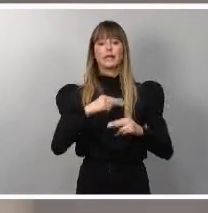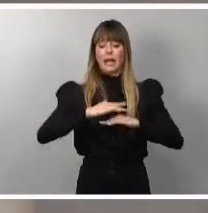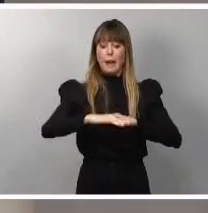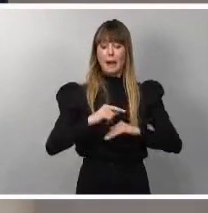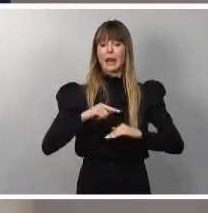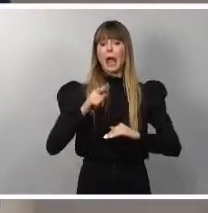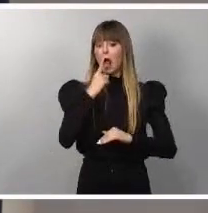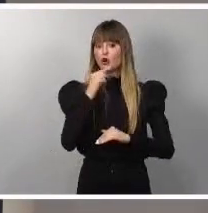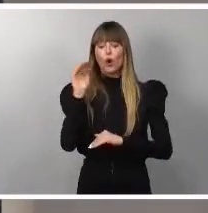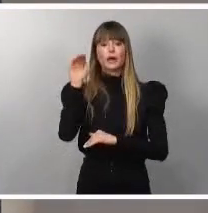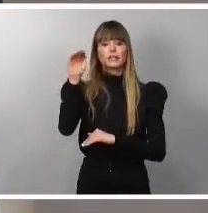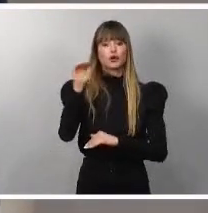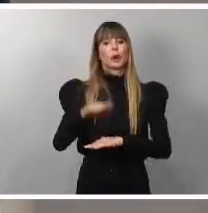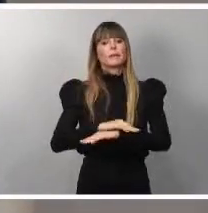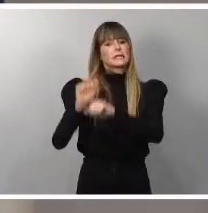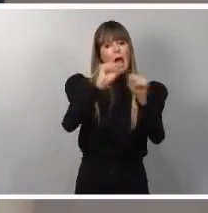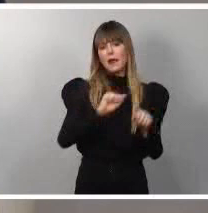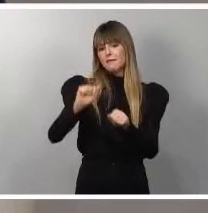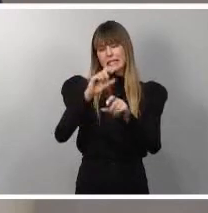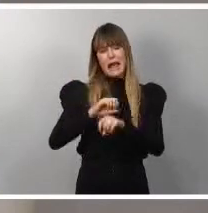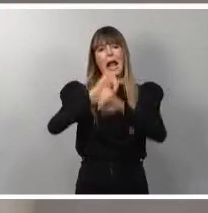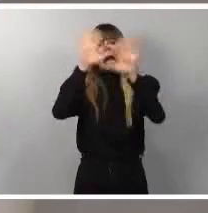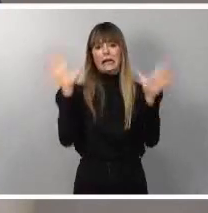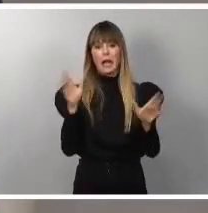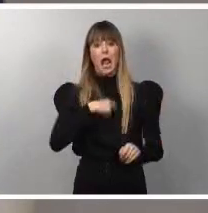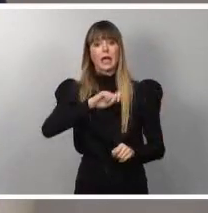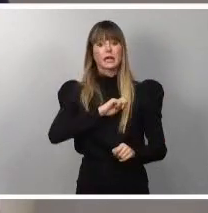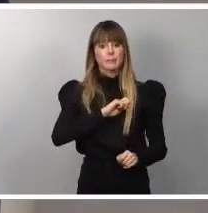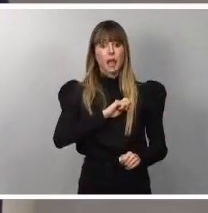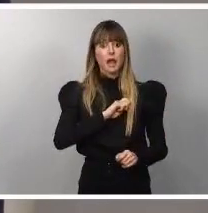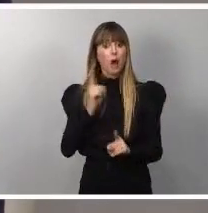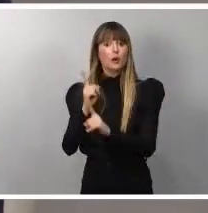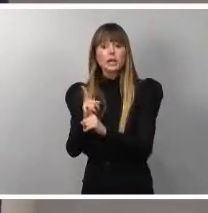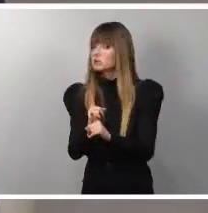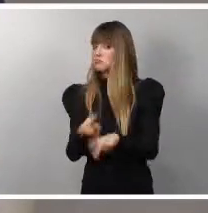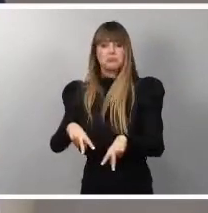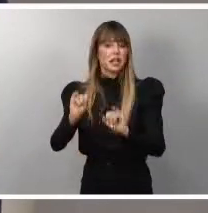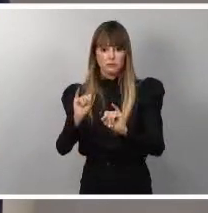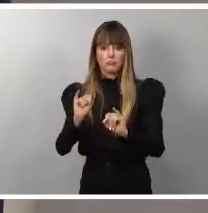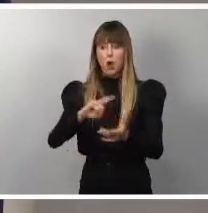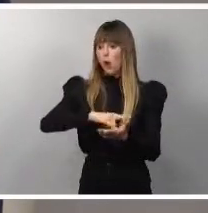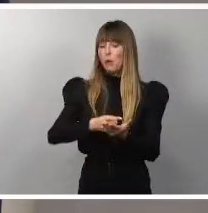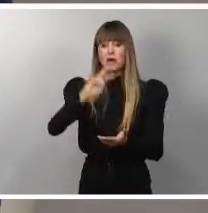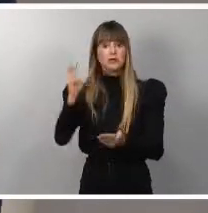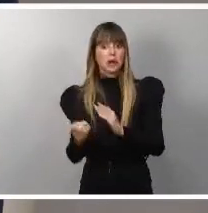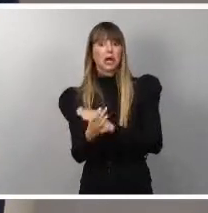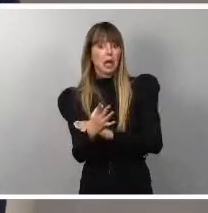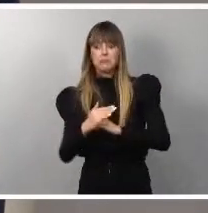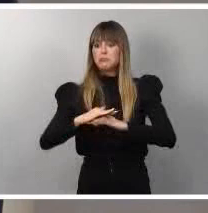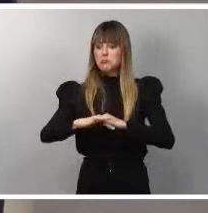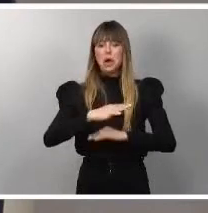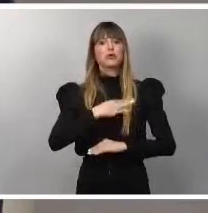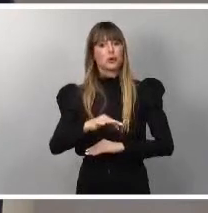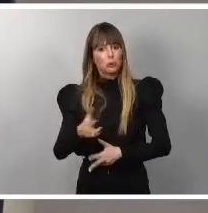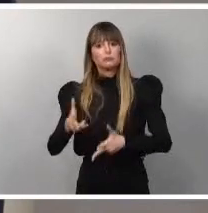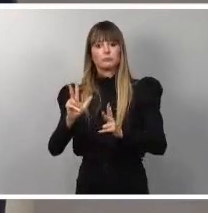ministra de Defensa ha sido clara sobre este asunto. España no se opone a que se cree ninguna otra operación, en este caso en el Mar Rojo. Lo que sí que